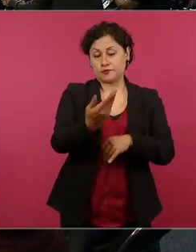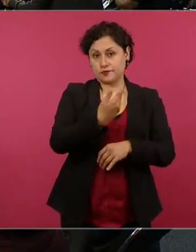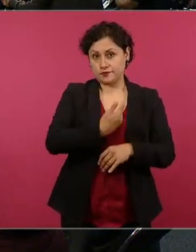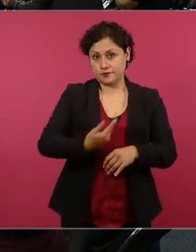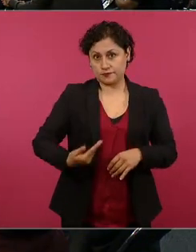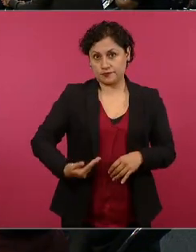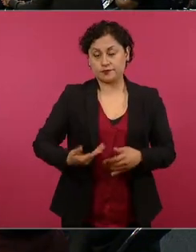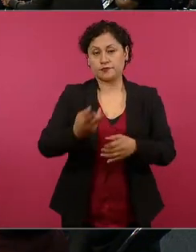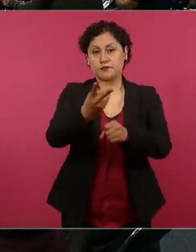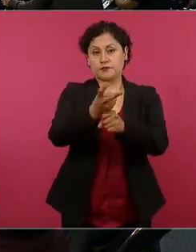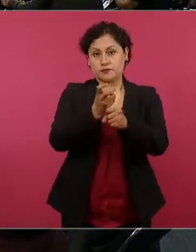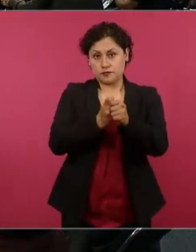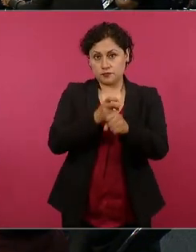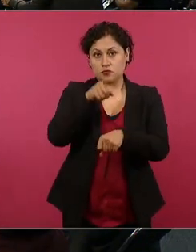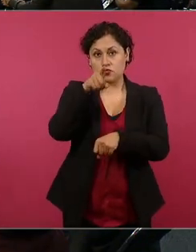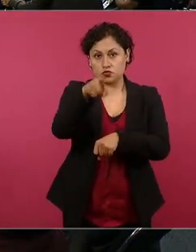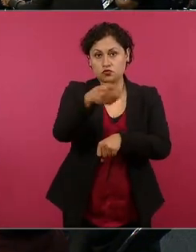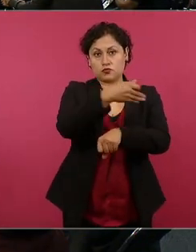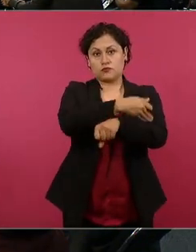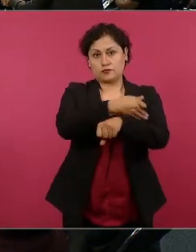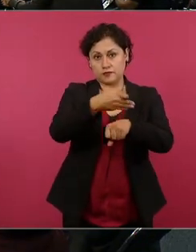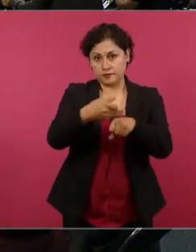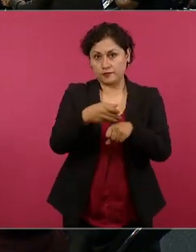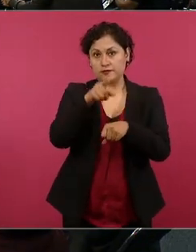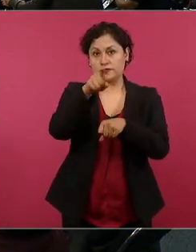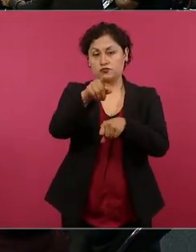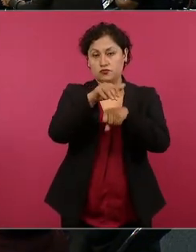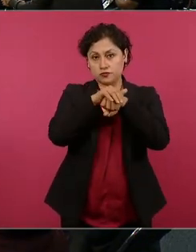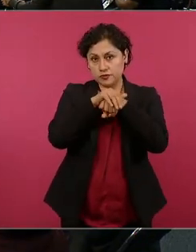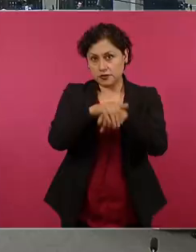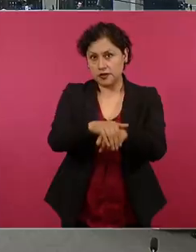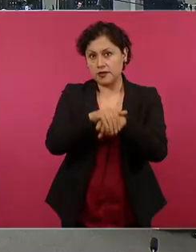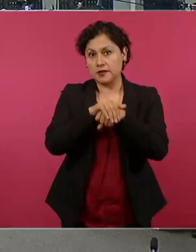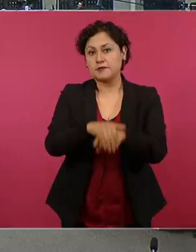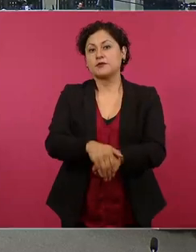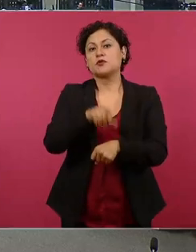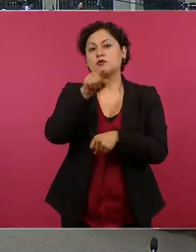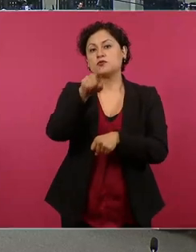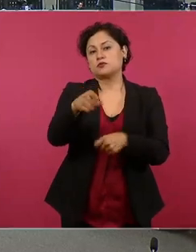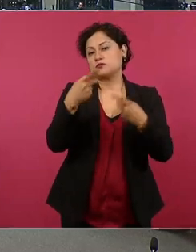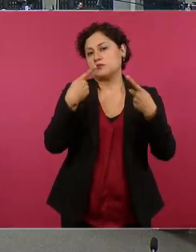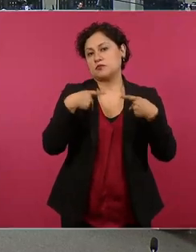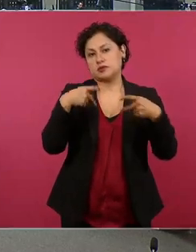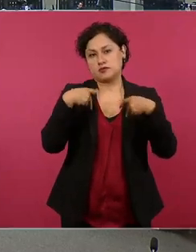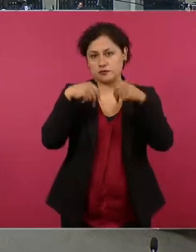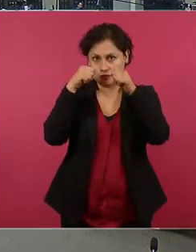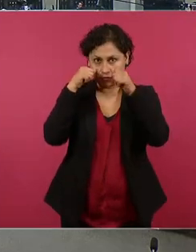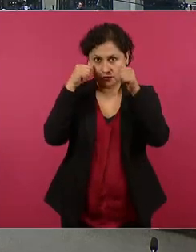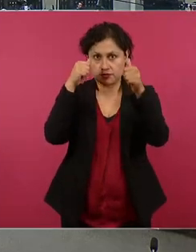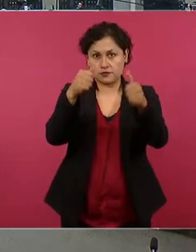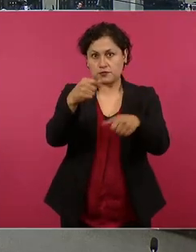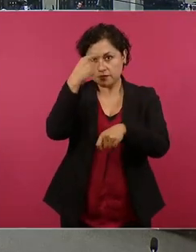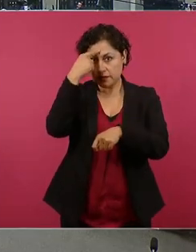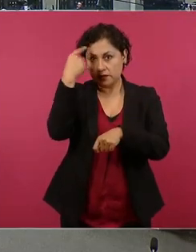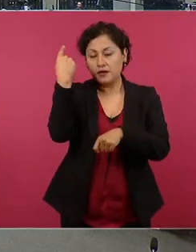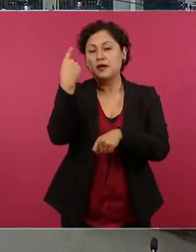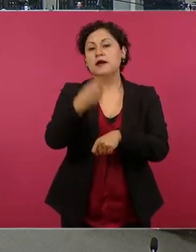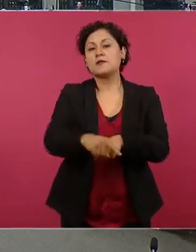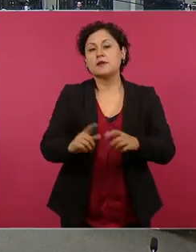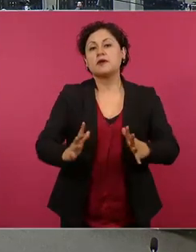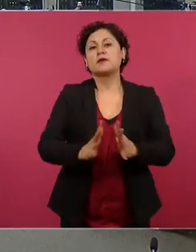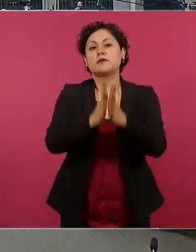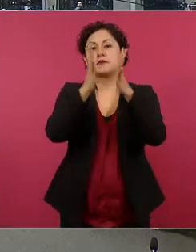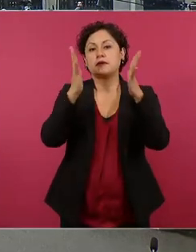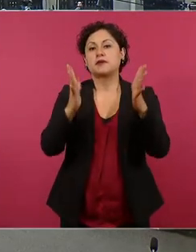invitamos a usted, a su familia, a sus amigos, así como a su audiencia, a participar en el primer certamen